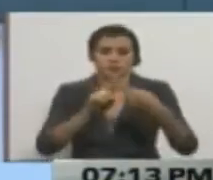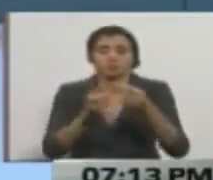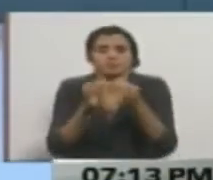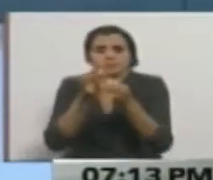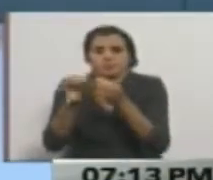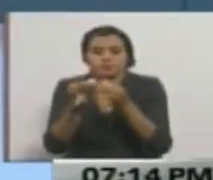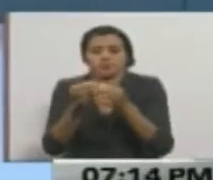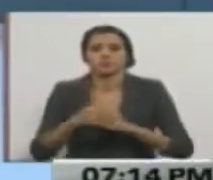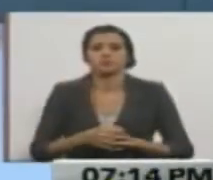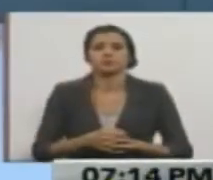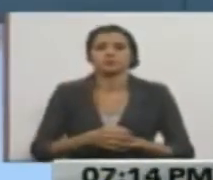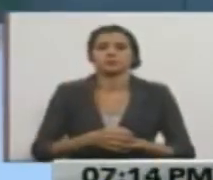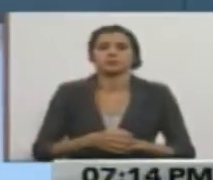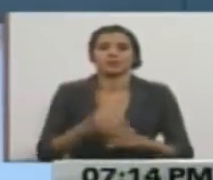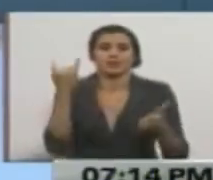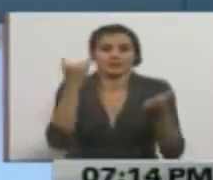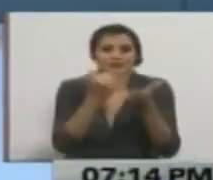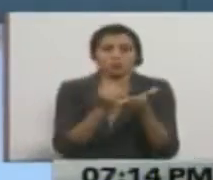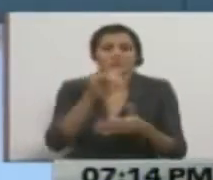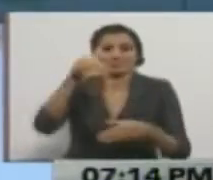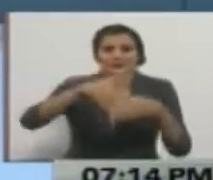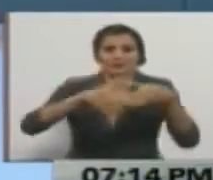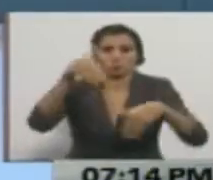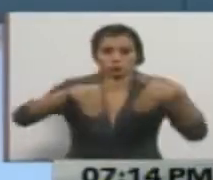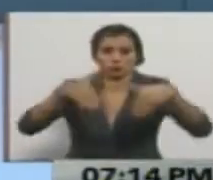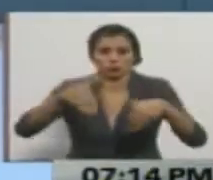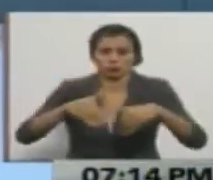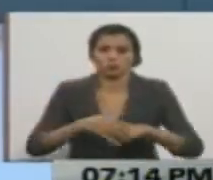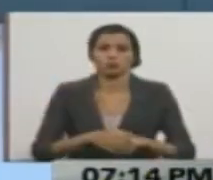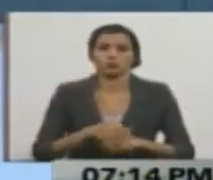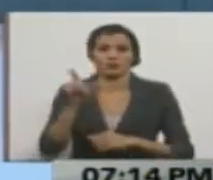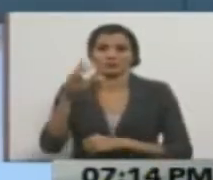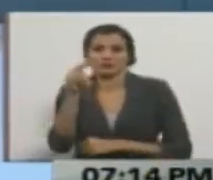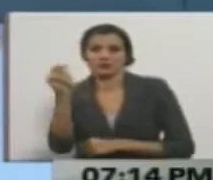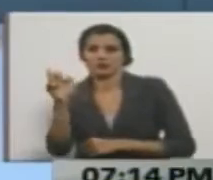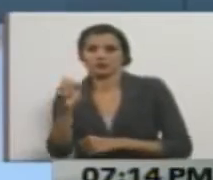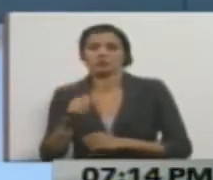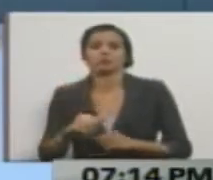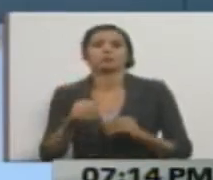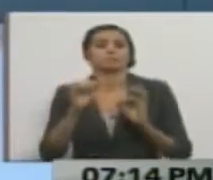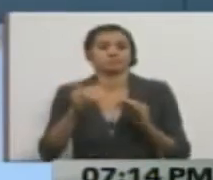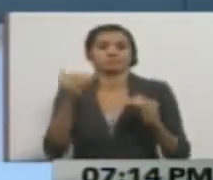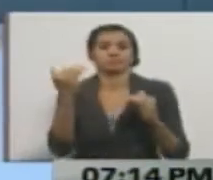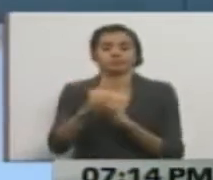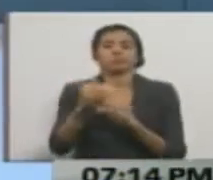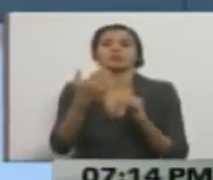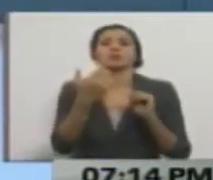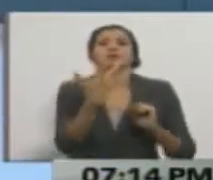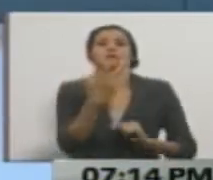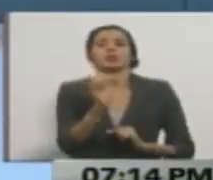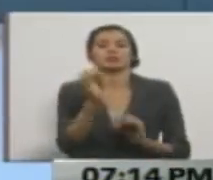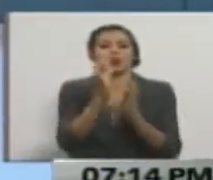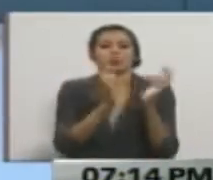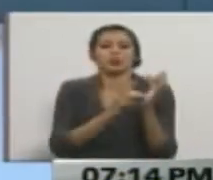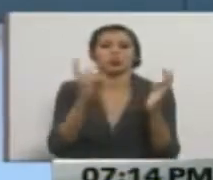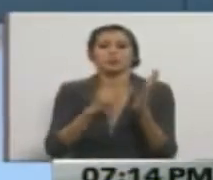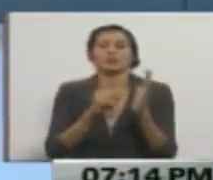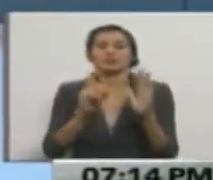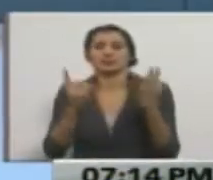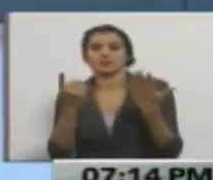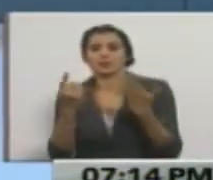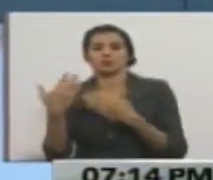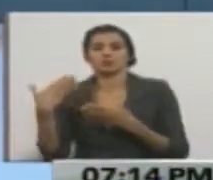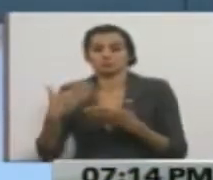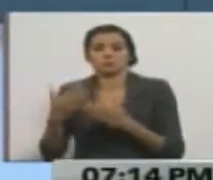del registro electoral que aplicará para el proceso será el 30 de abril de 2016, integrado